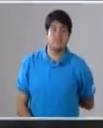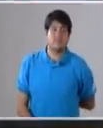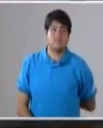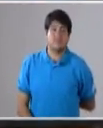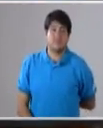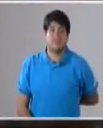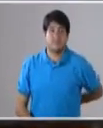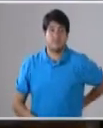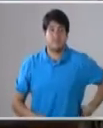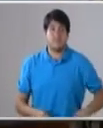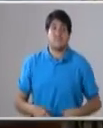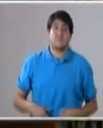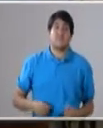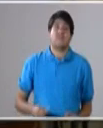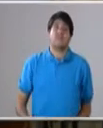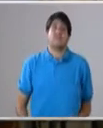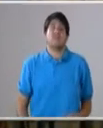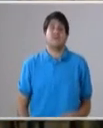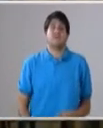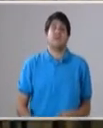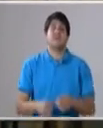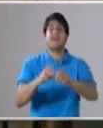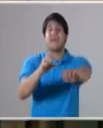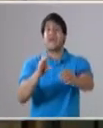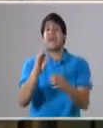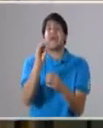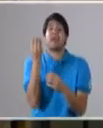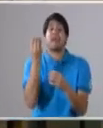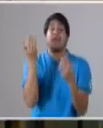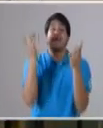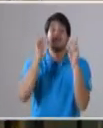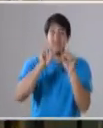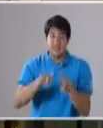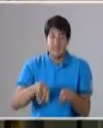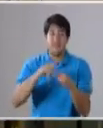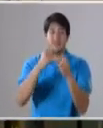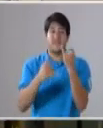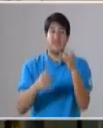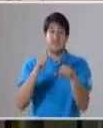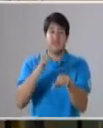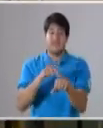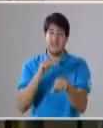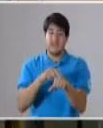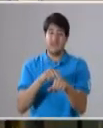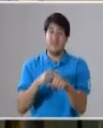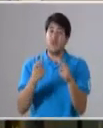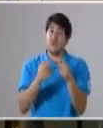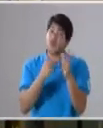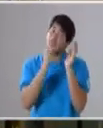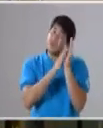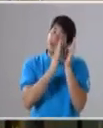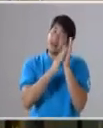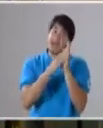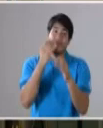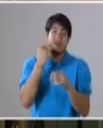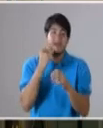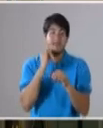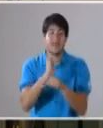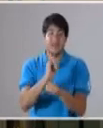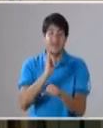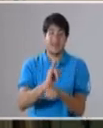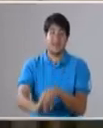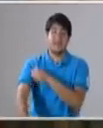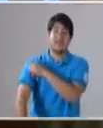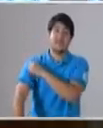Y es que es lo que está pasando en el final del tiempo con la alabanza de la iglesia. ¿Qué es lo que